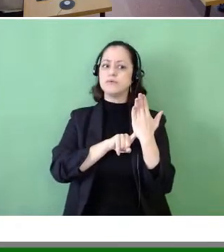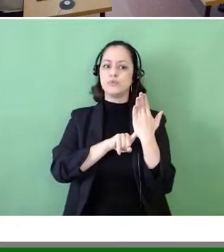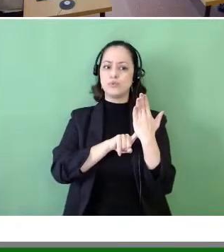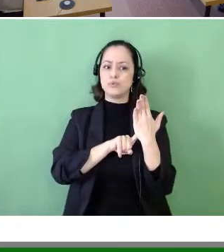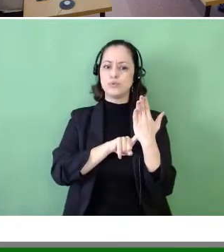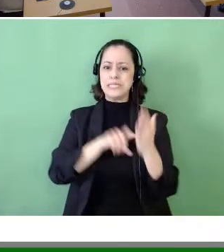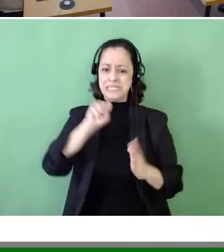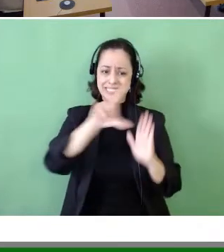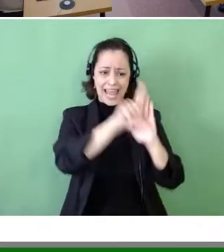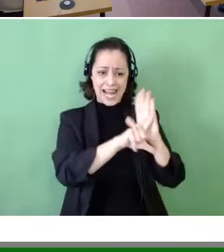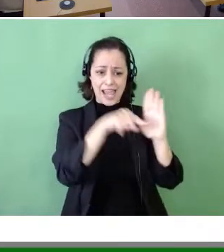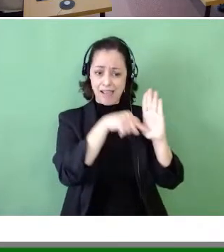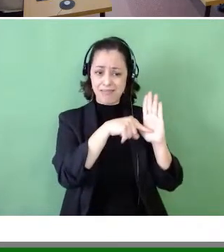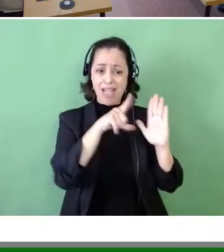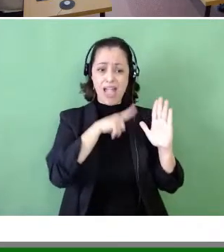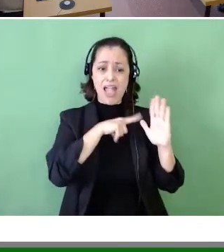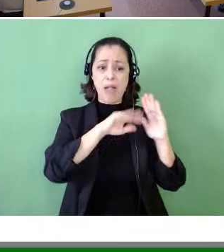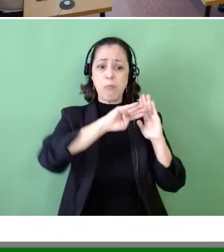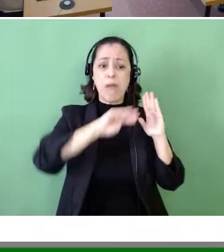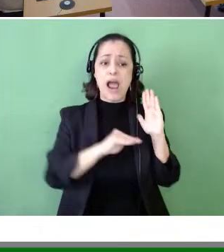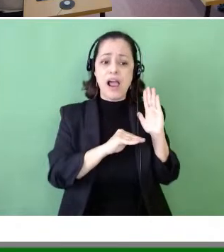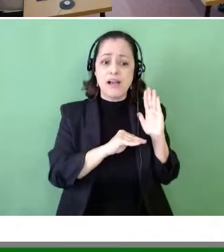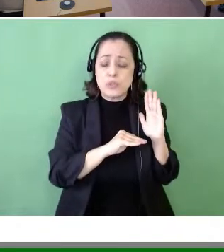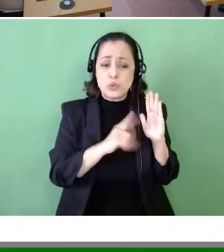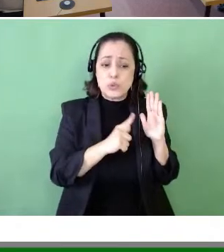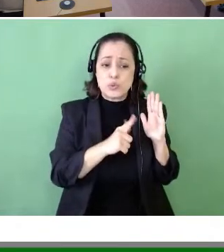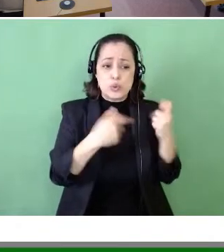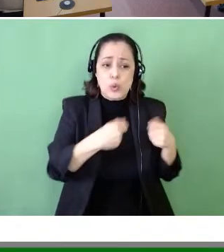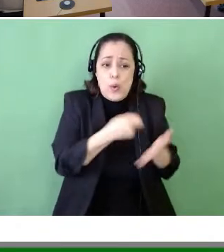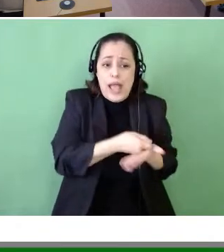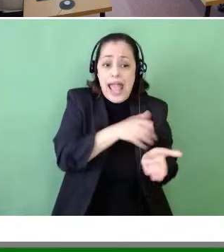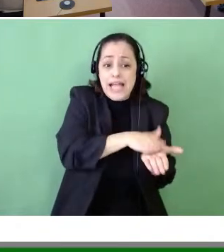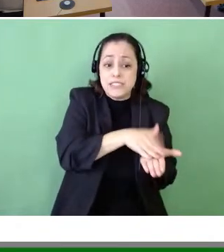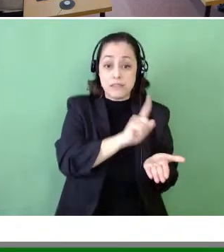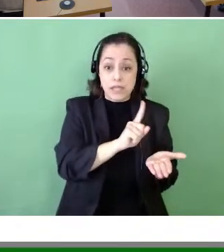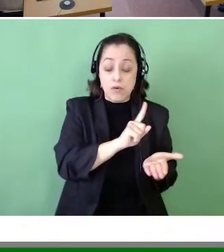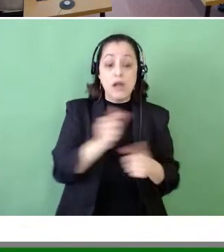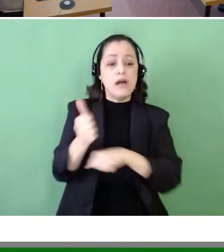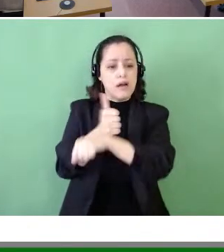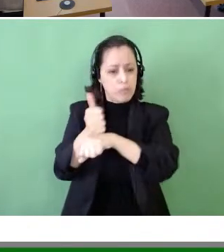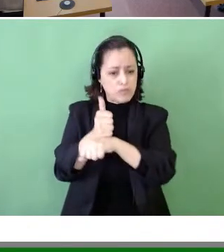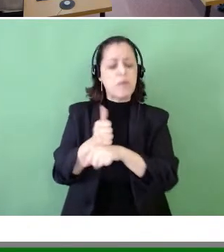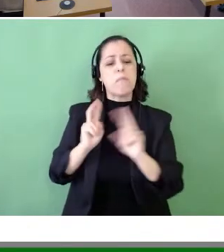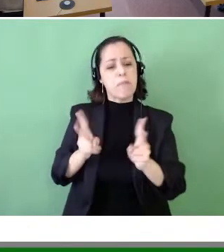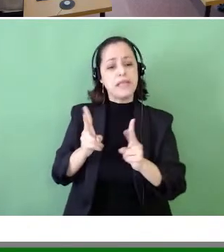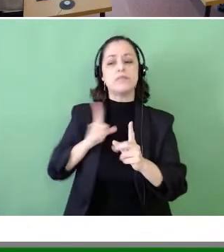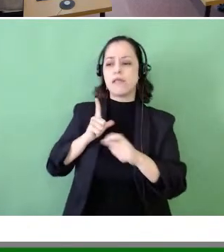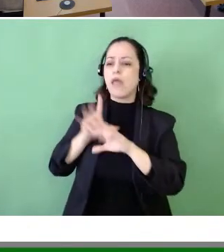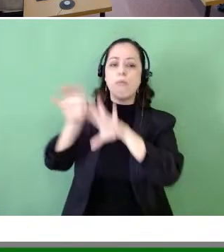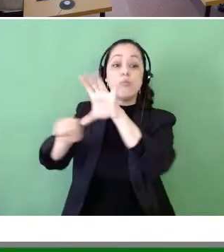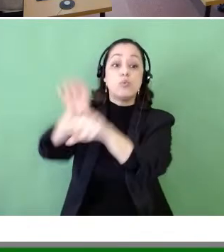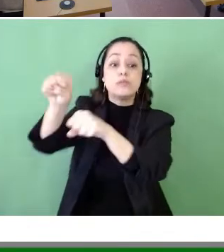aunque la ley no exija, los profesionales están buscando formación.